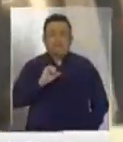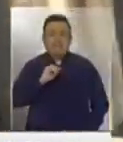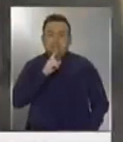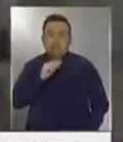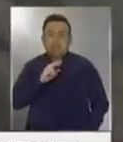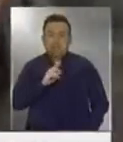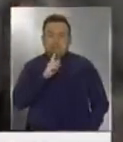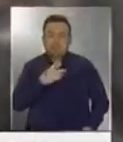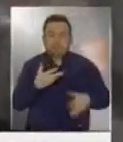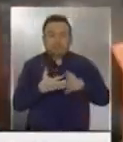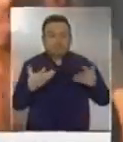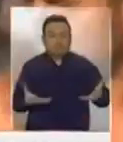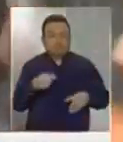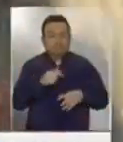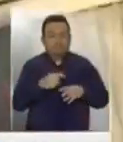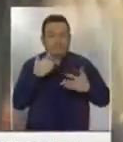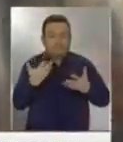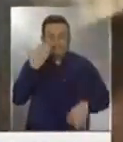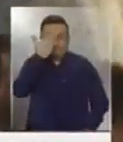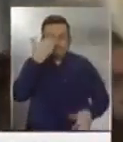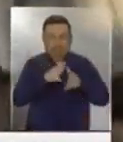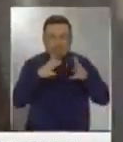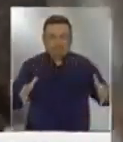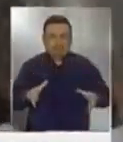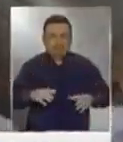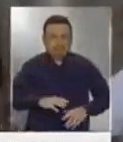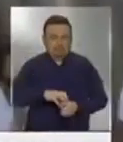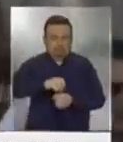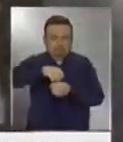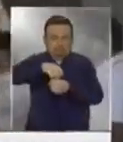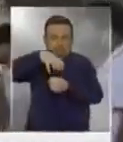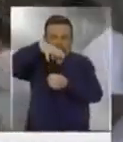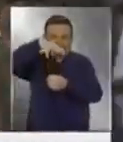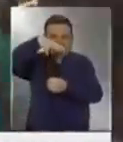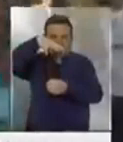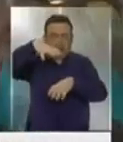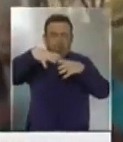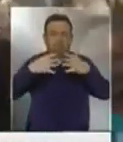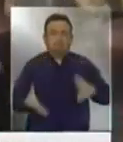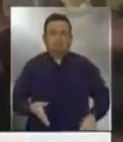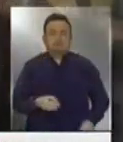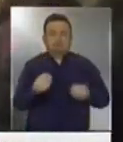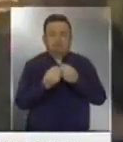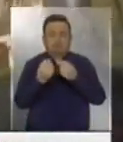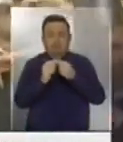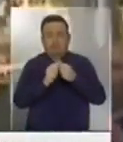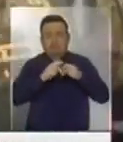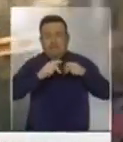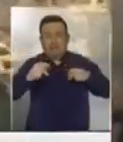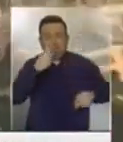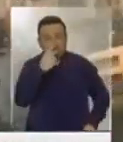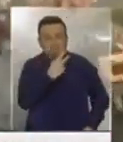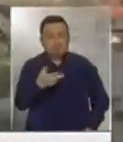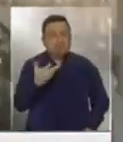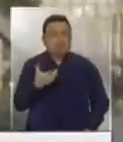pánico de la población emergió esta gigantesca nube de hongo que es visible desde varios kilómetros de distancia. Los invito a